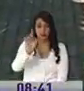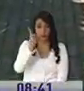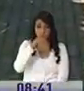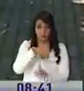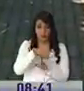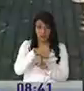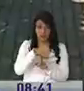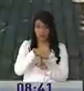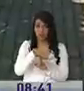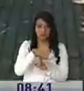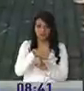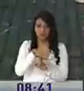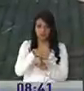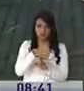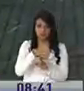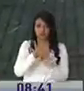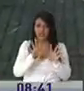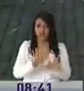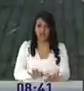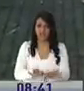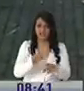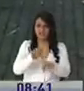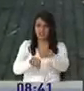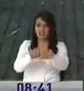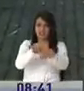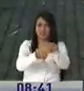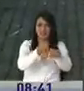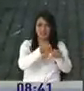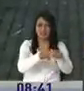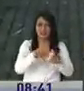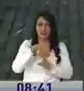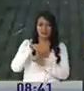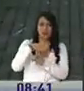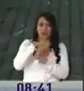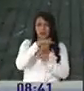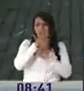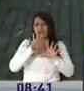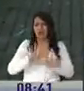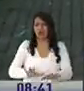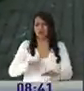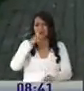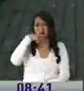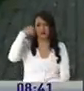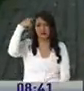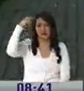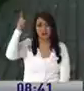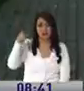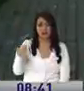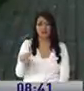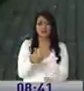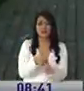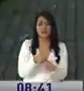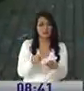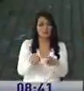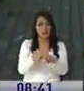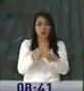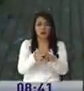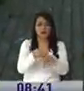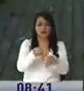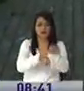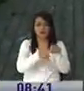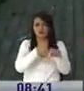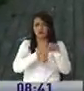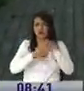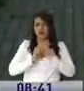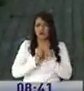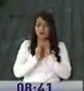tiene estas circunstancias tan deplorables hay otros eh parques Aquí muy cercanos que también Tienen las mismas circunstancias Así que a